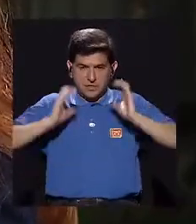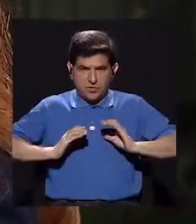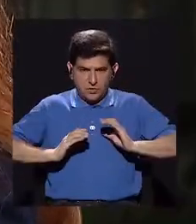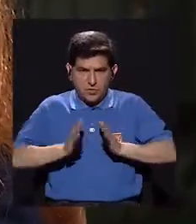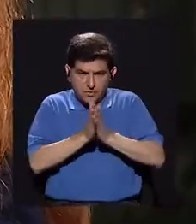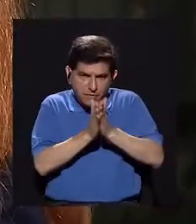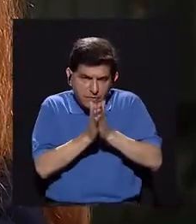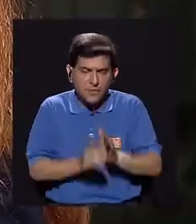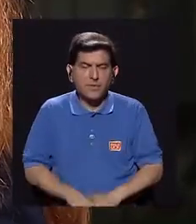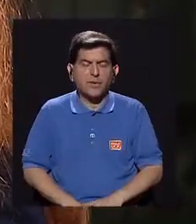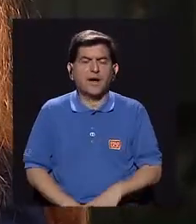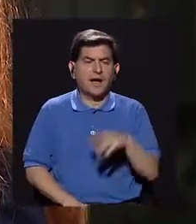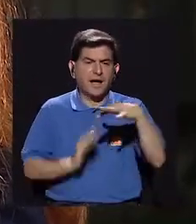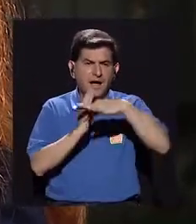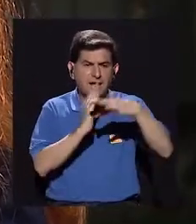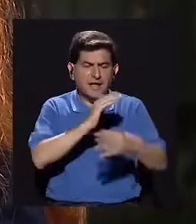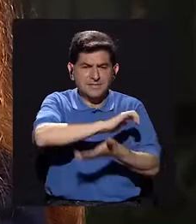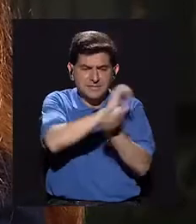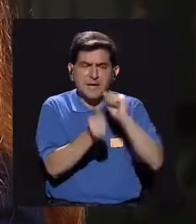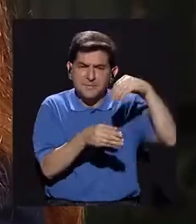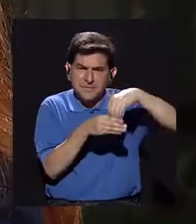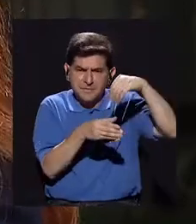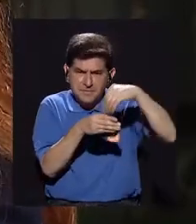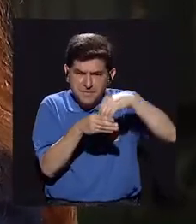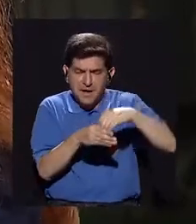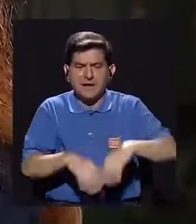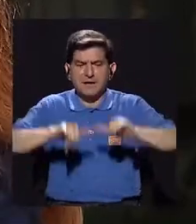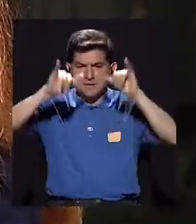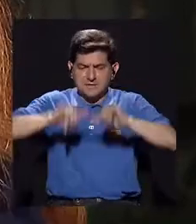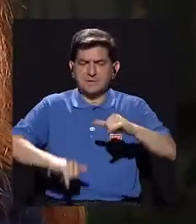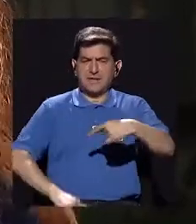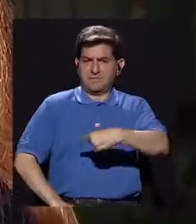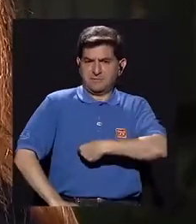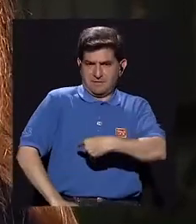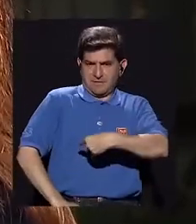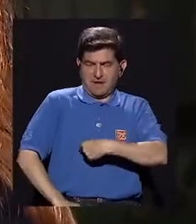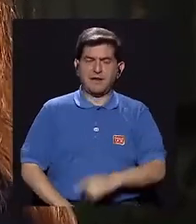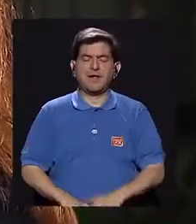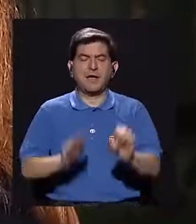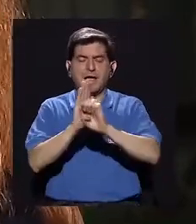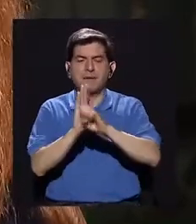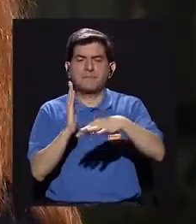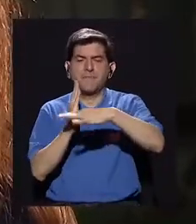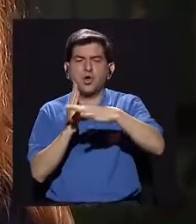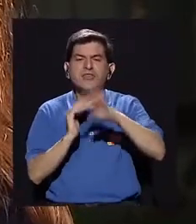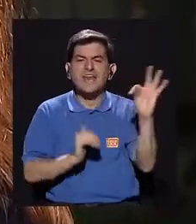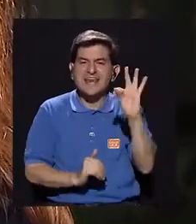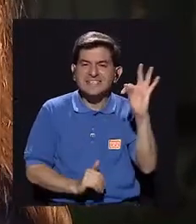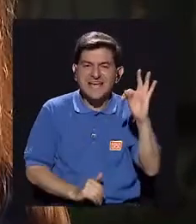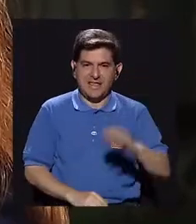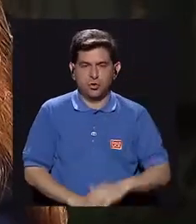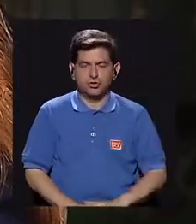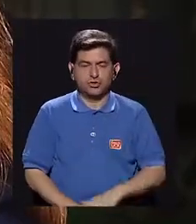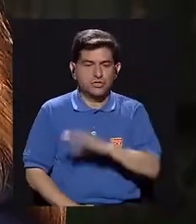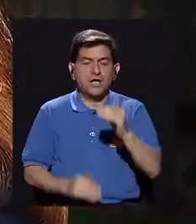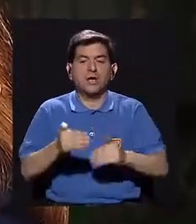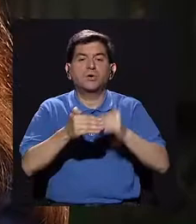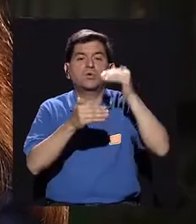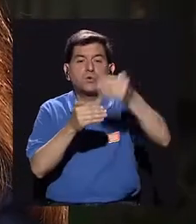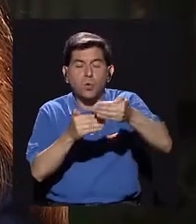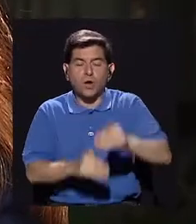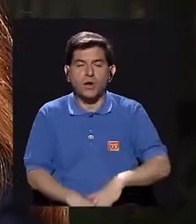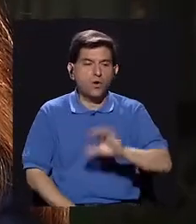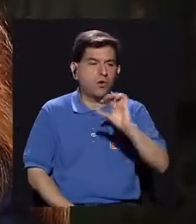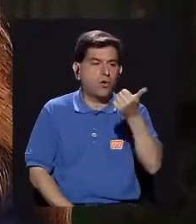cuerpo, esta grasa se va a convertir en ciertas partículas que se van a depositar en el hígado, como los triglicéridos, y